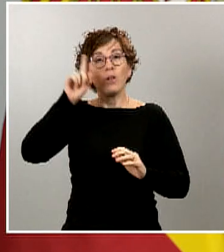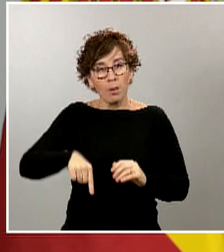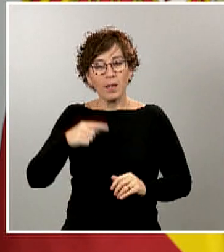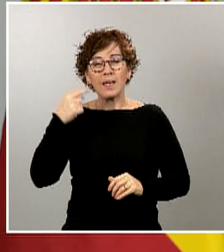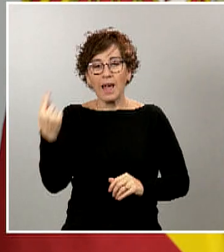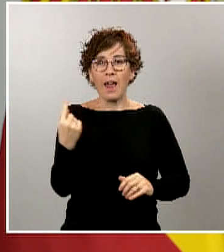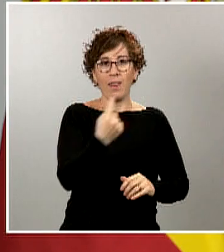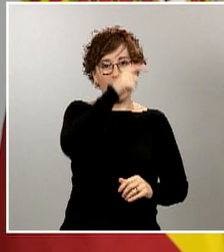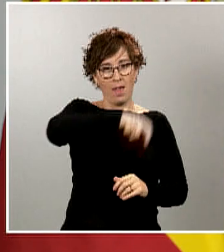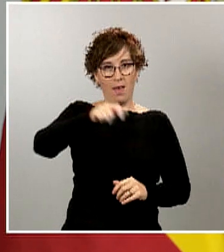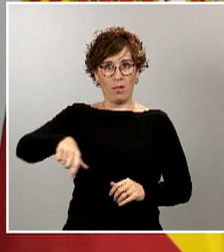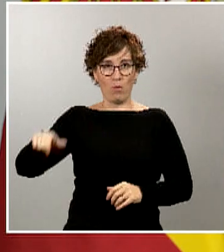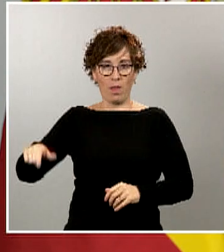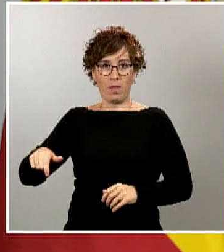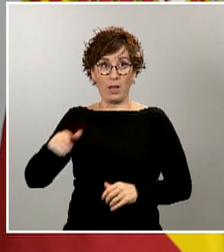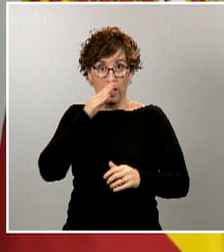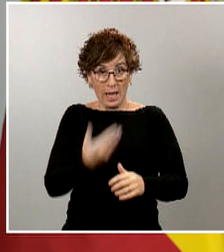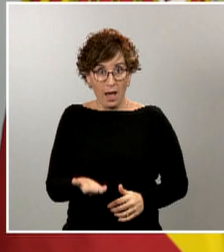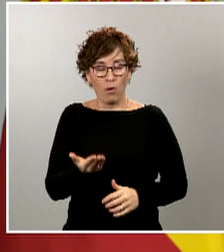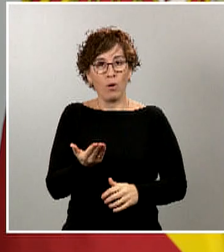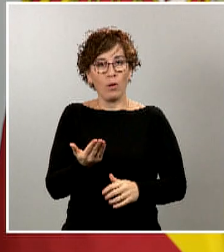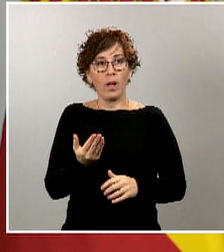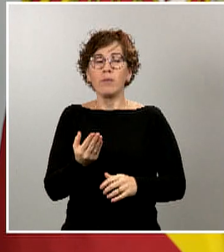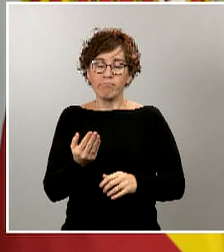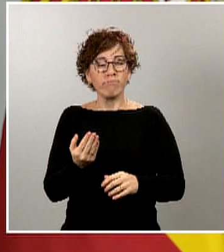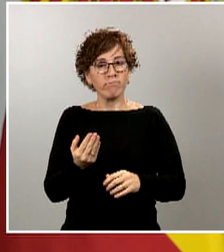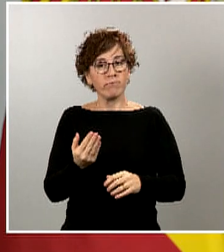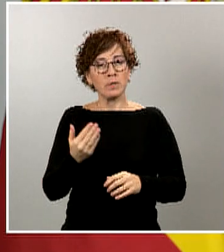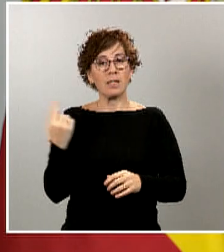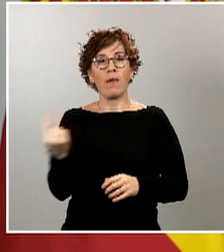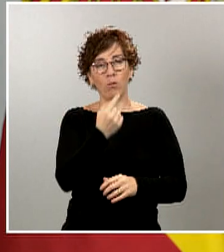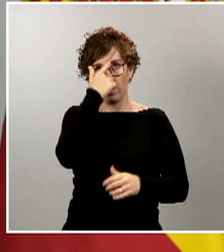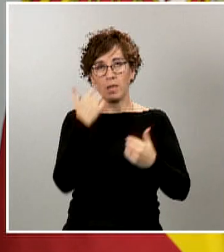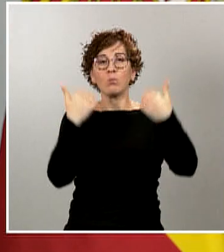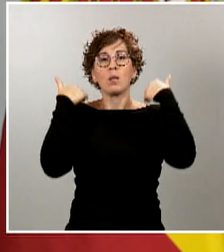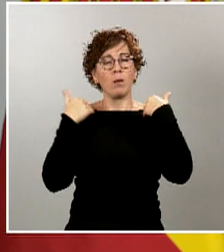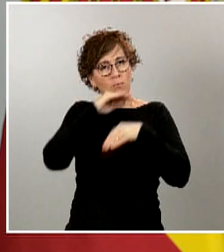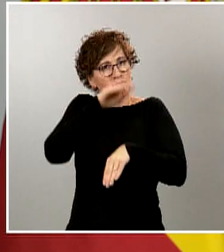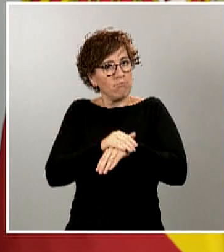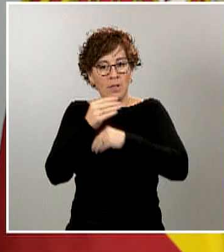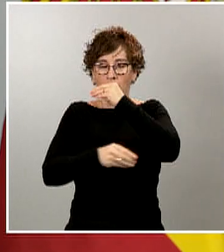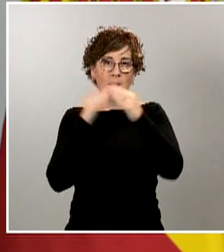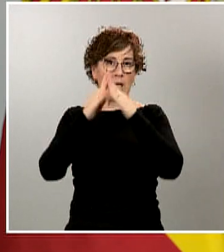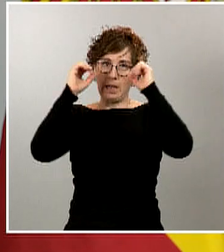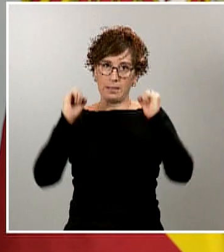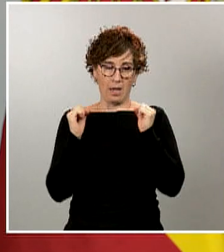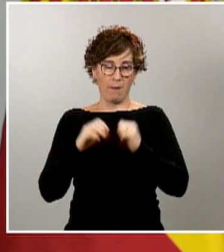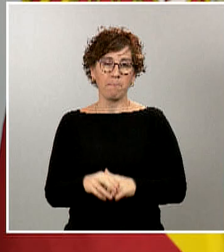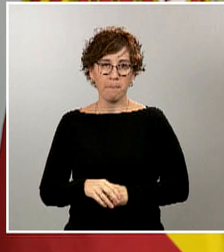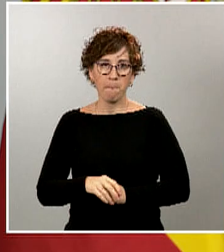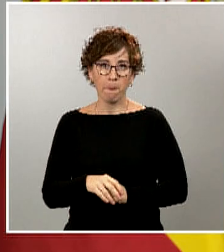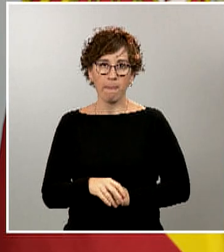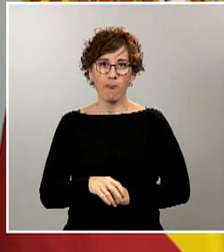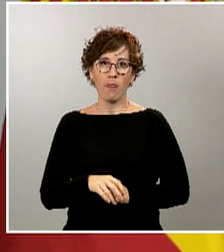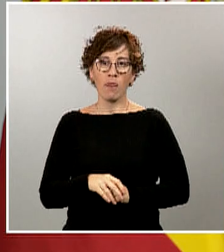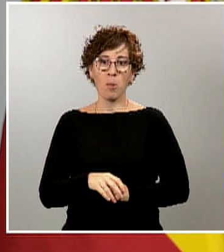que en este momento están cumpliendo con su responsabilidad de confinamiento, que están en sus casas. Todos los que están en su